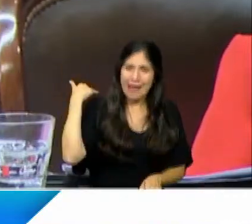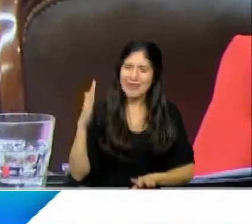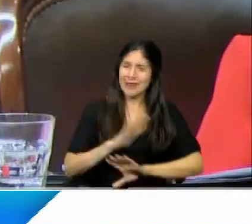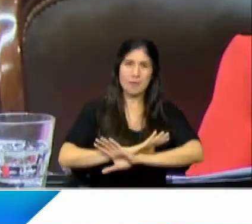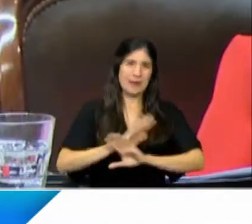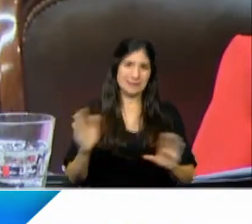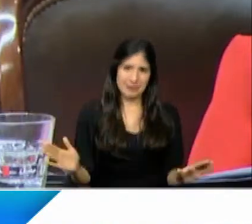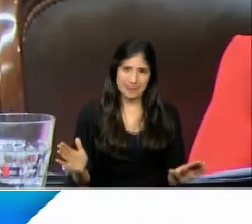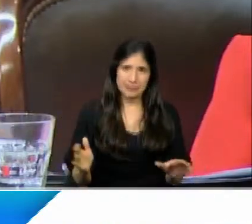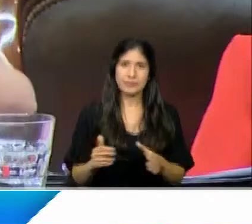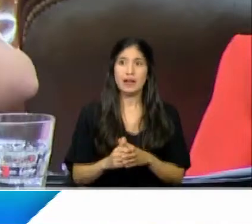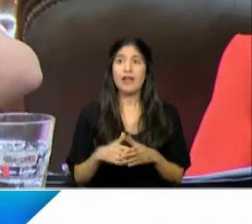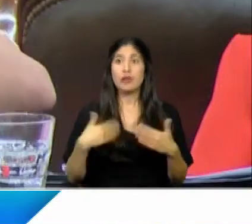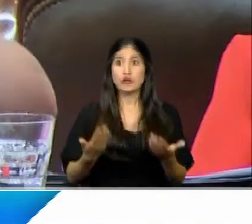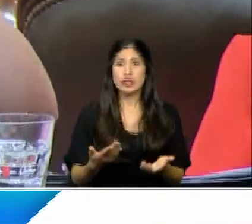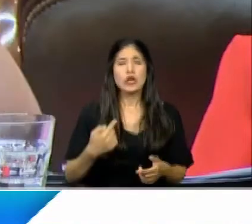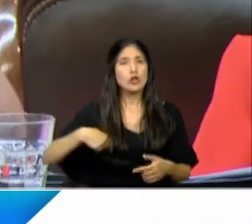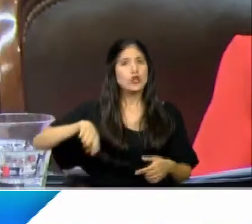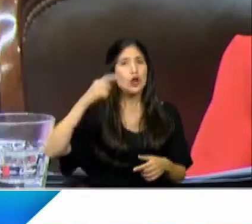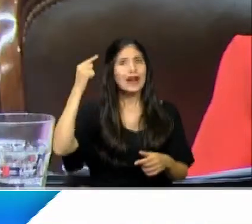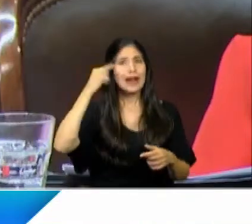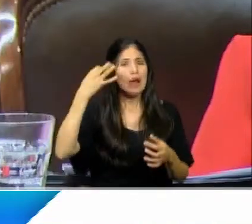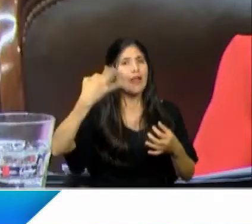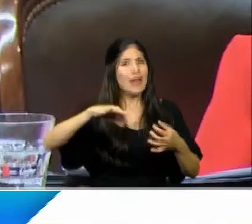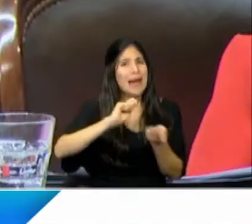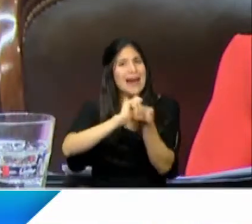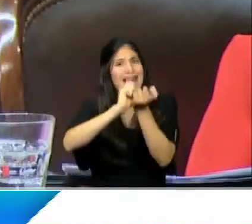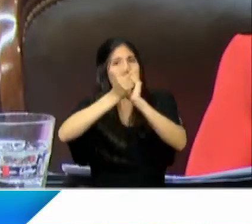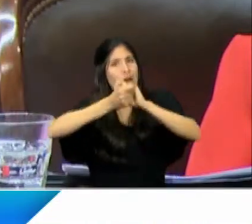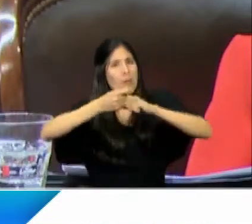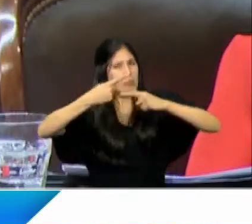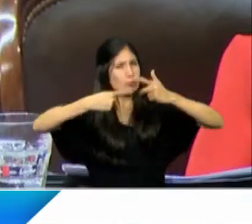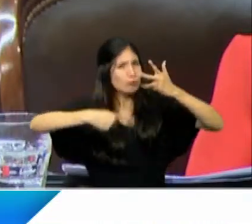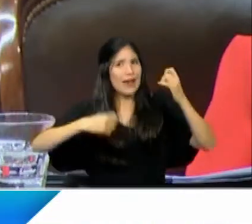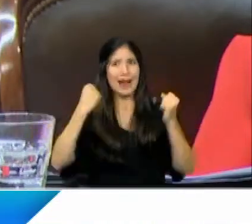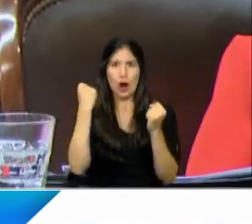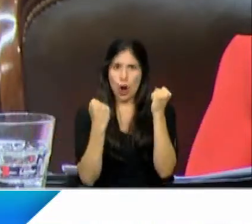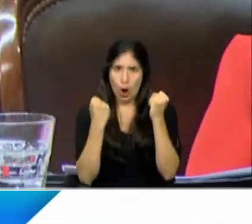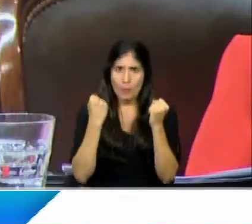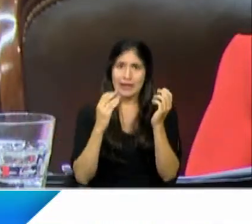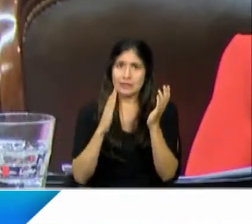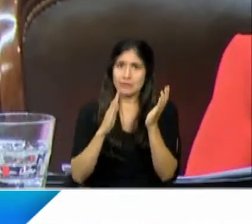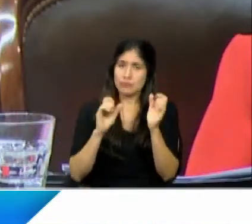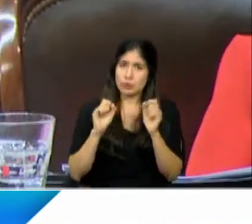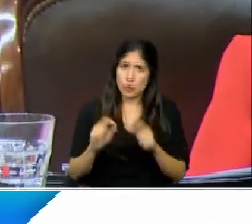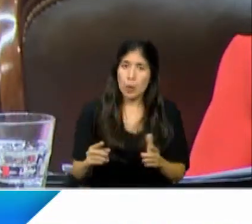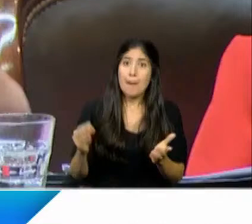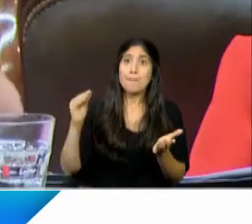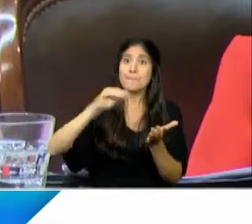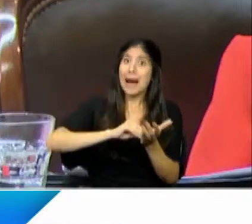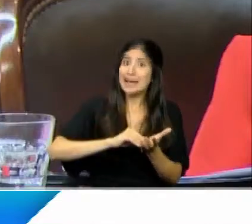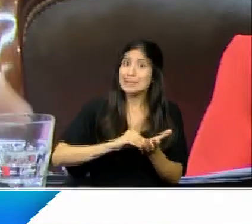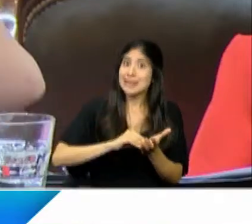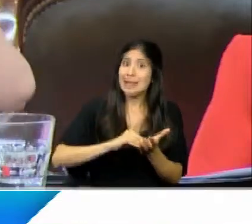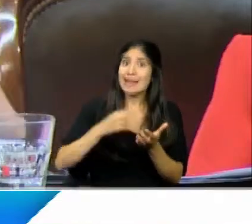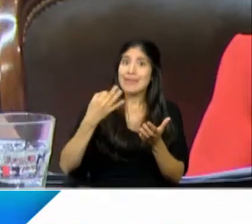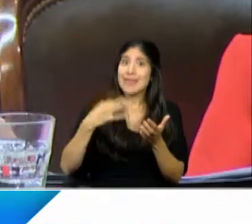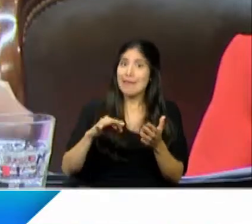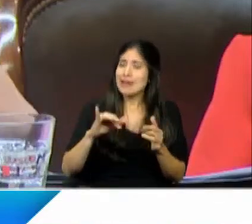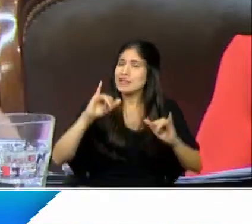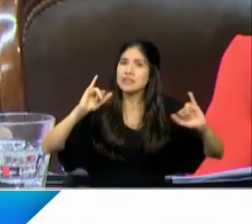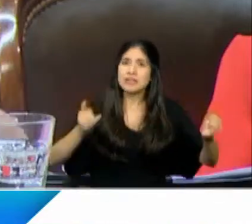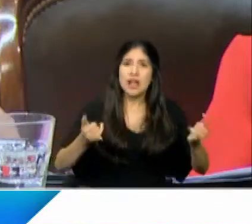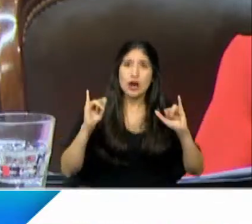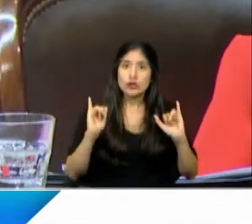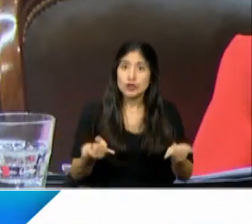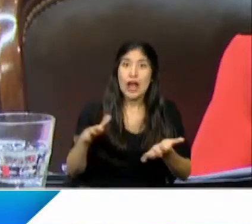Nosotros creemos que hacen falta muchísimas reformas económicas, pero también que hace falta un combate de frente